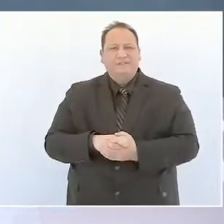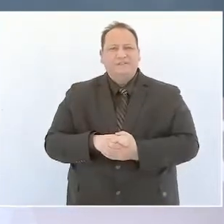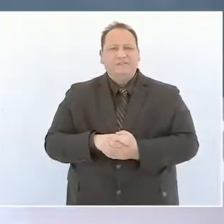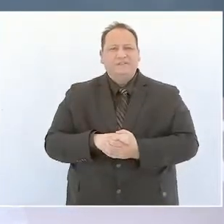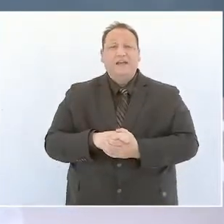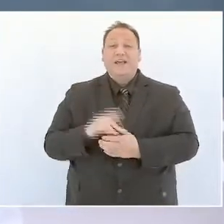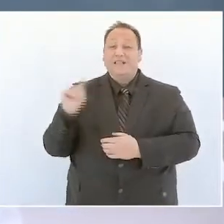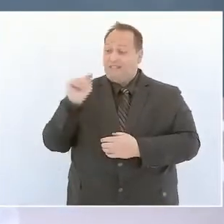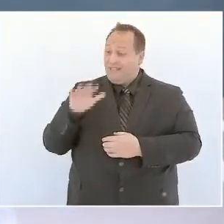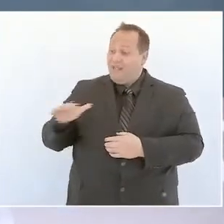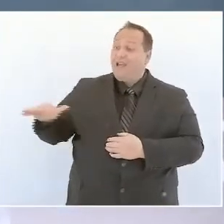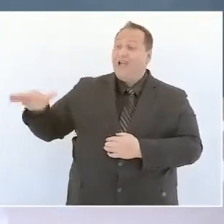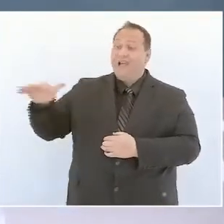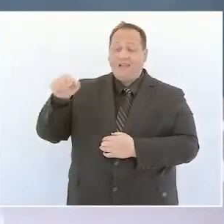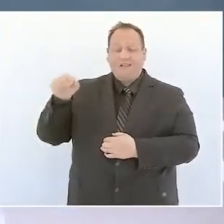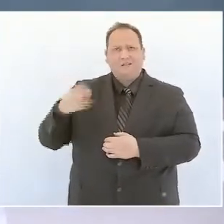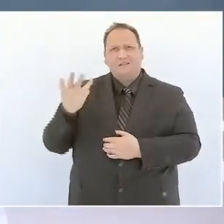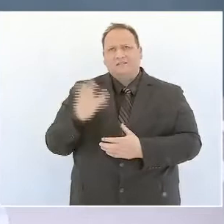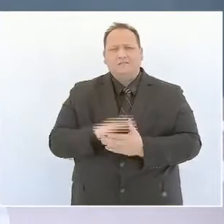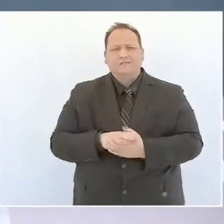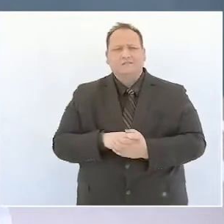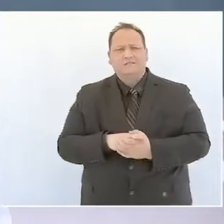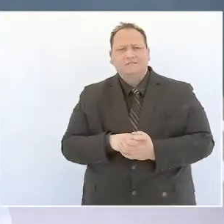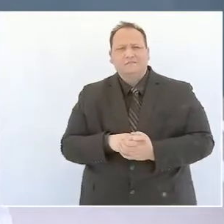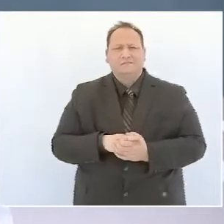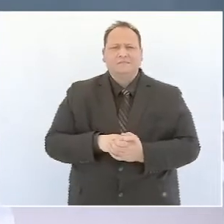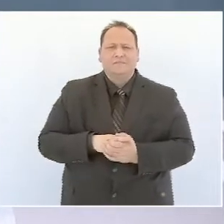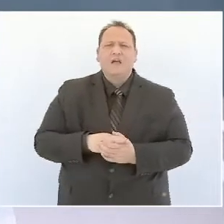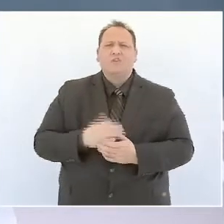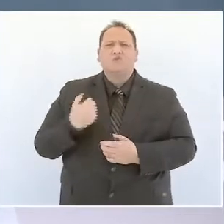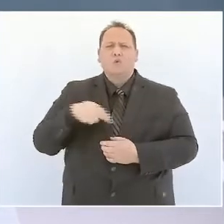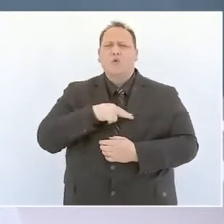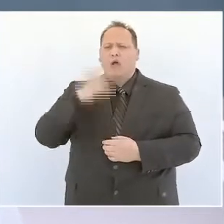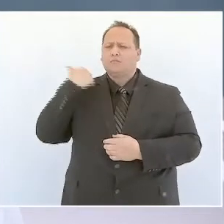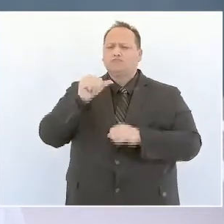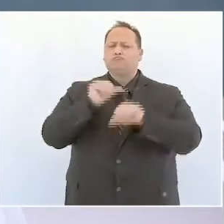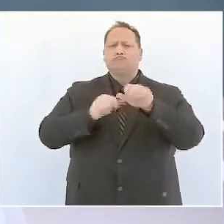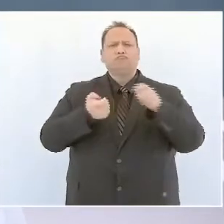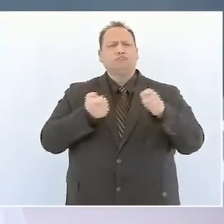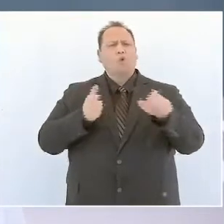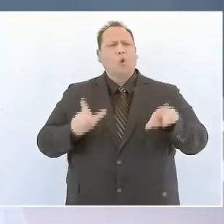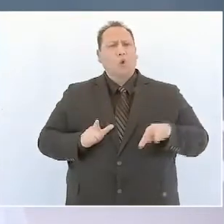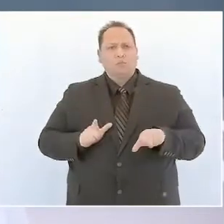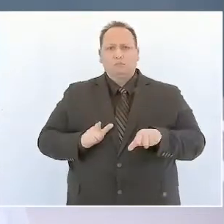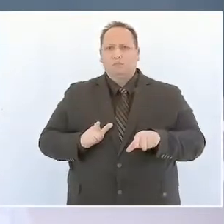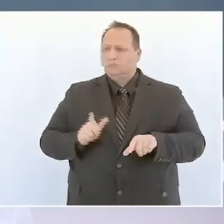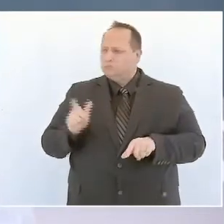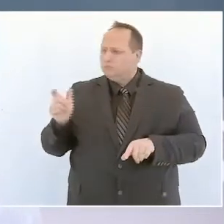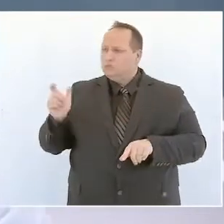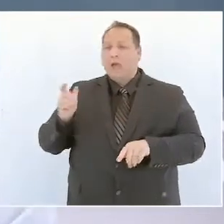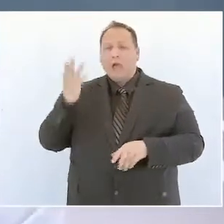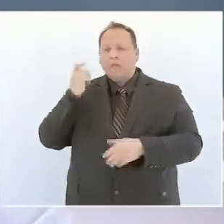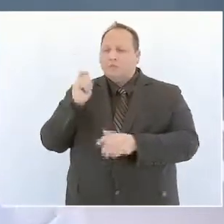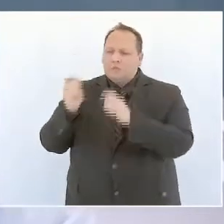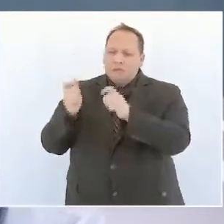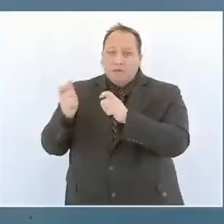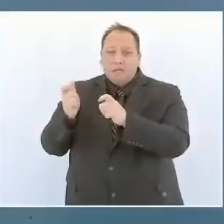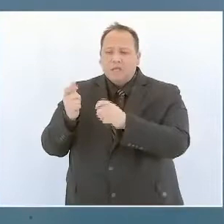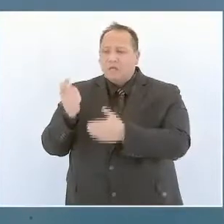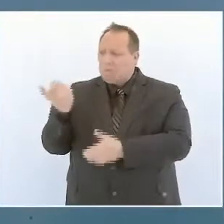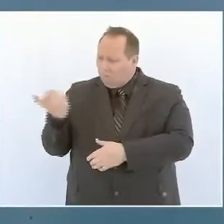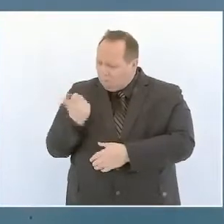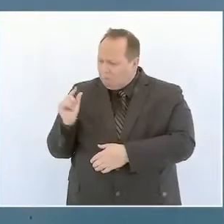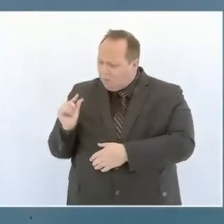Aquí en Tecate, desde que llegamos al gobierno, aumentó el salario mínimo al doble.